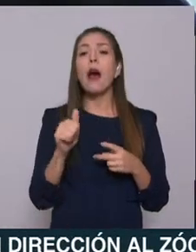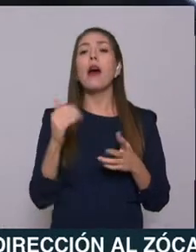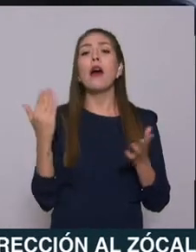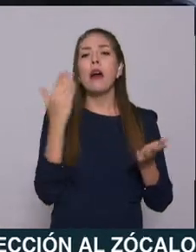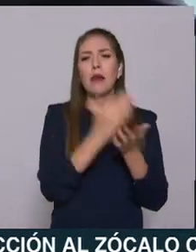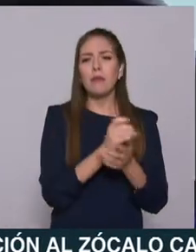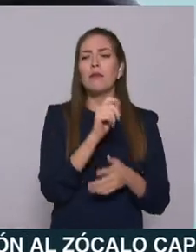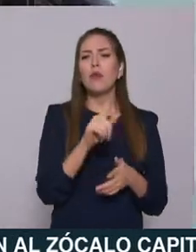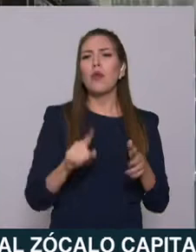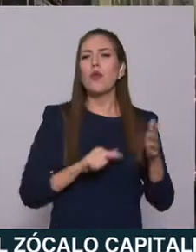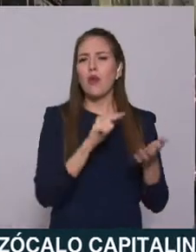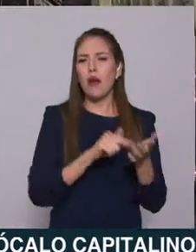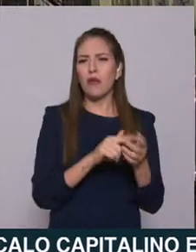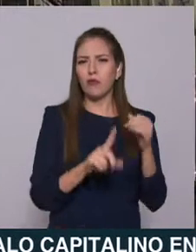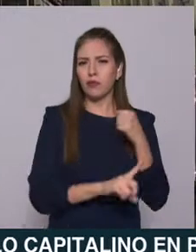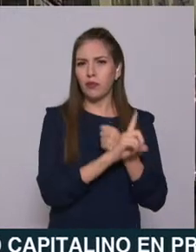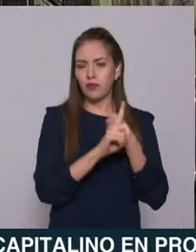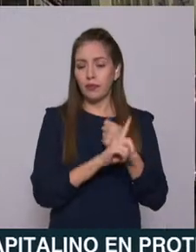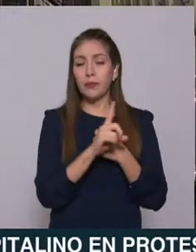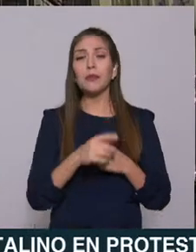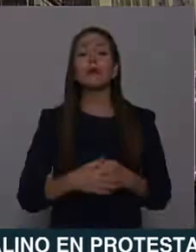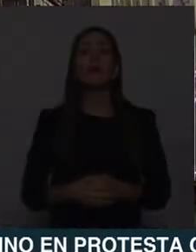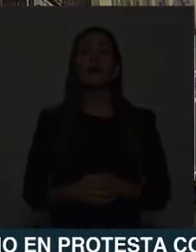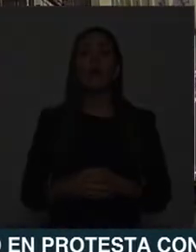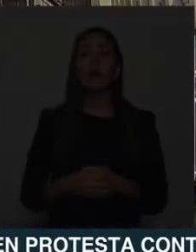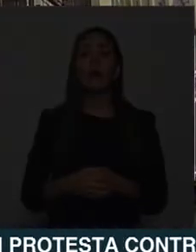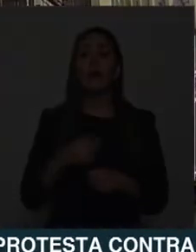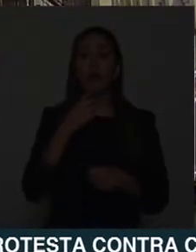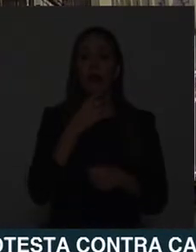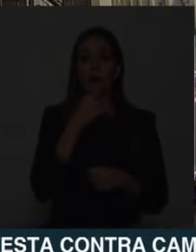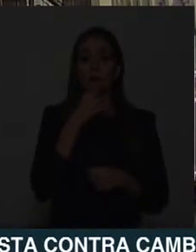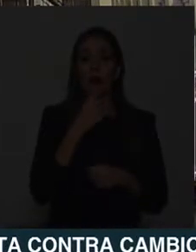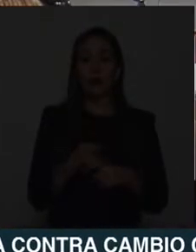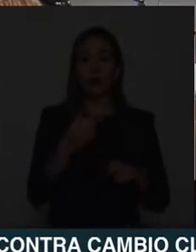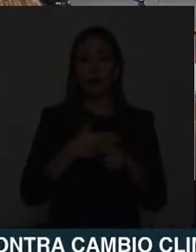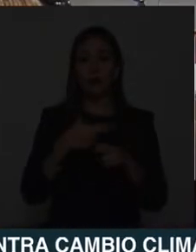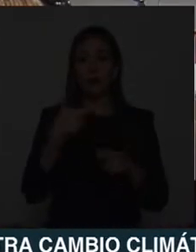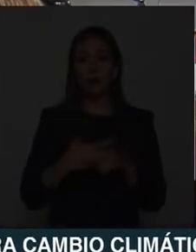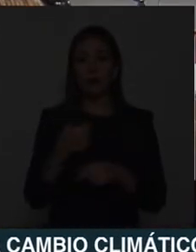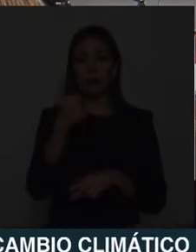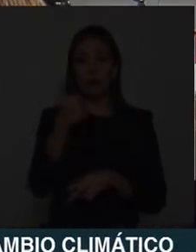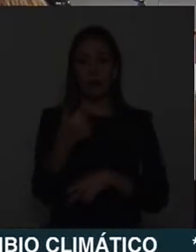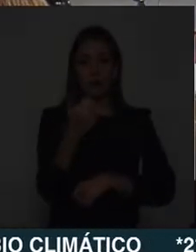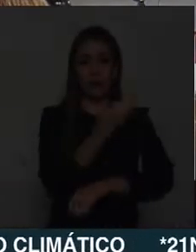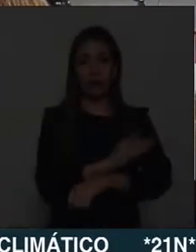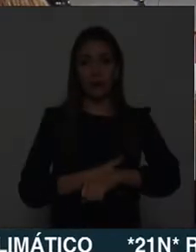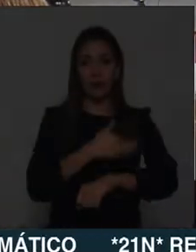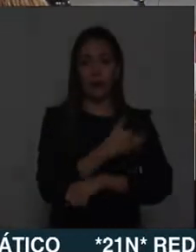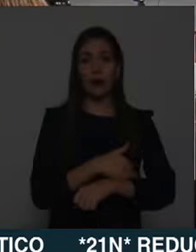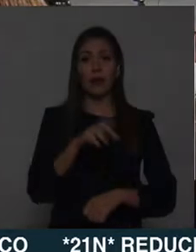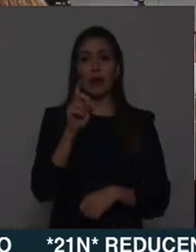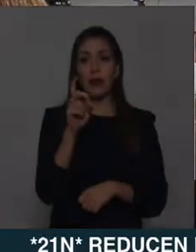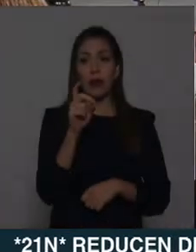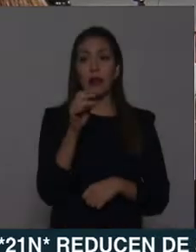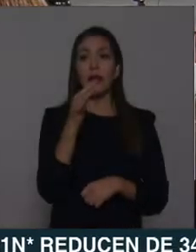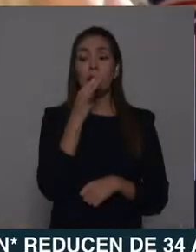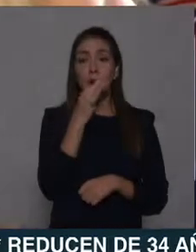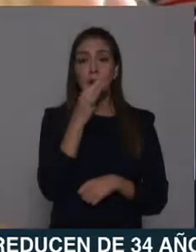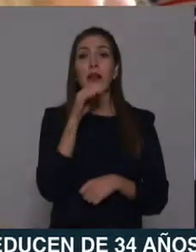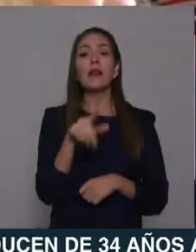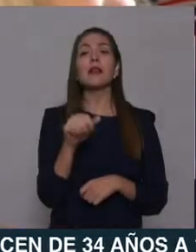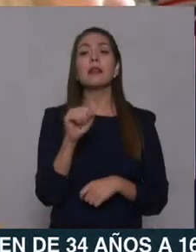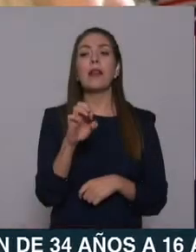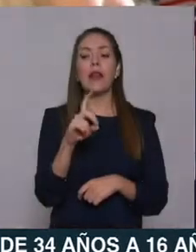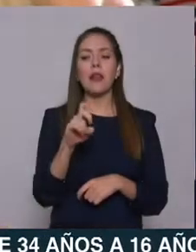de los hechos. Explicó que fue hasta las 6 de la tarde con 30 minutos que la Sedena inició el patrullaje en la